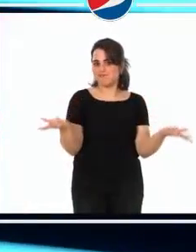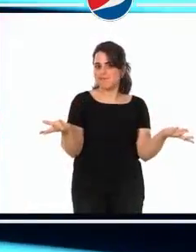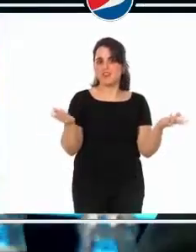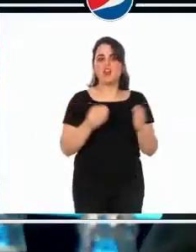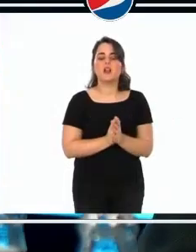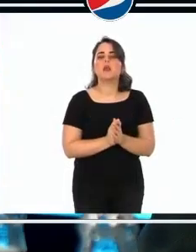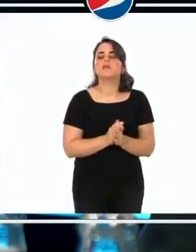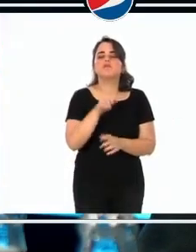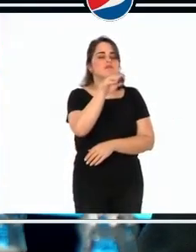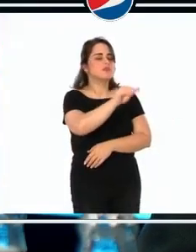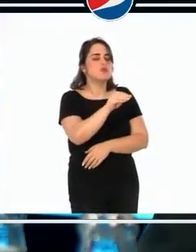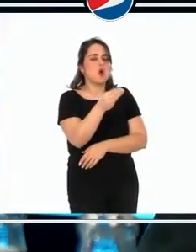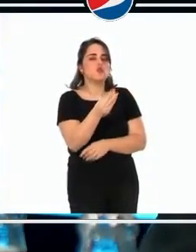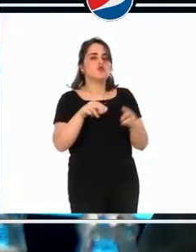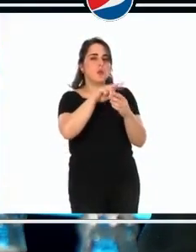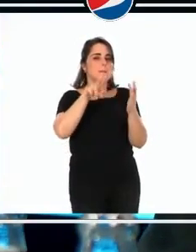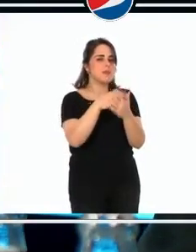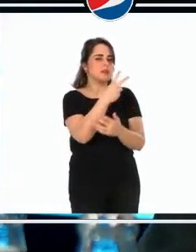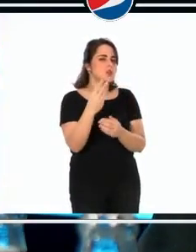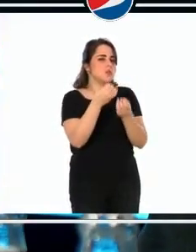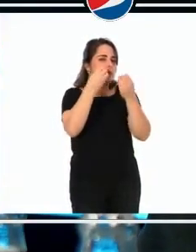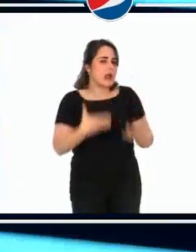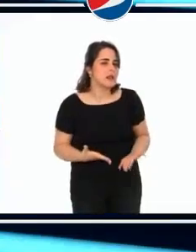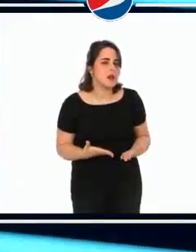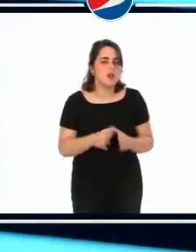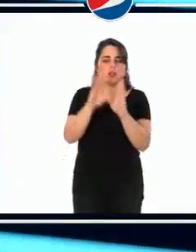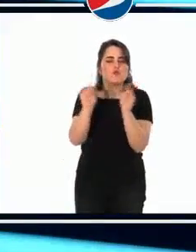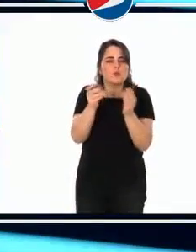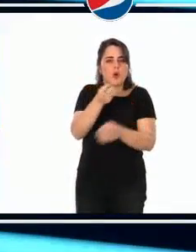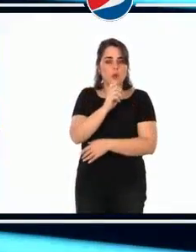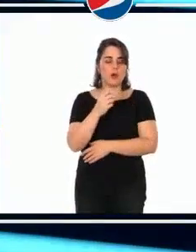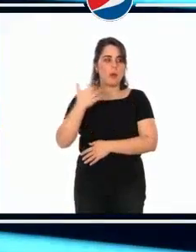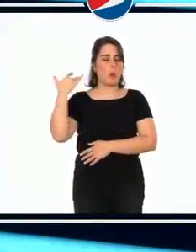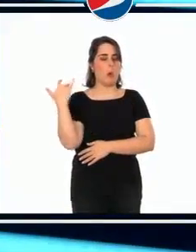para ti 2022? ¿Cómo lo resumirías?